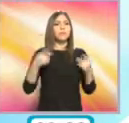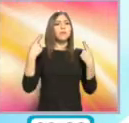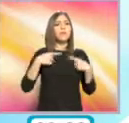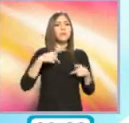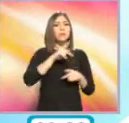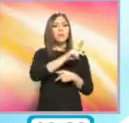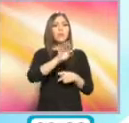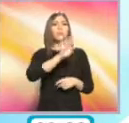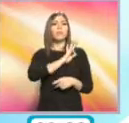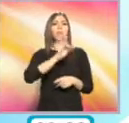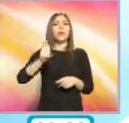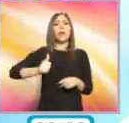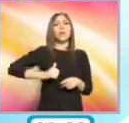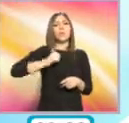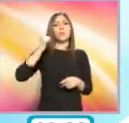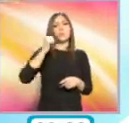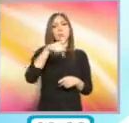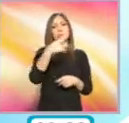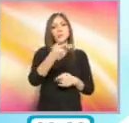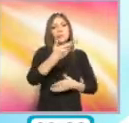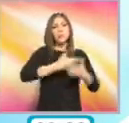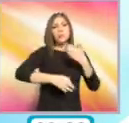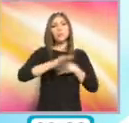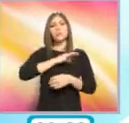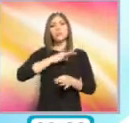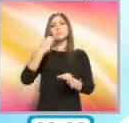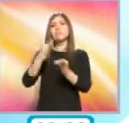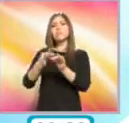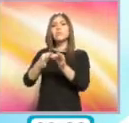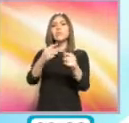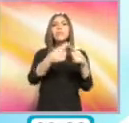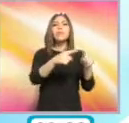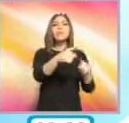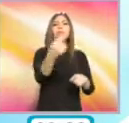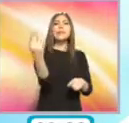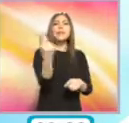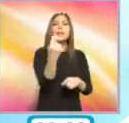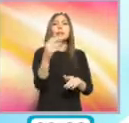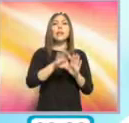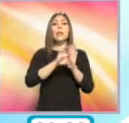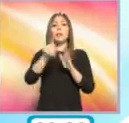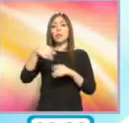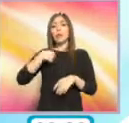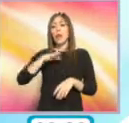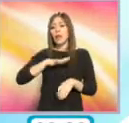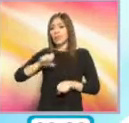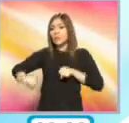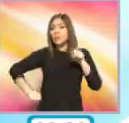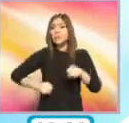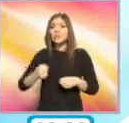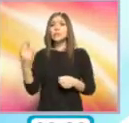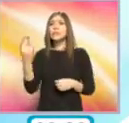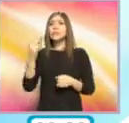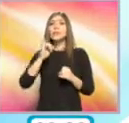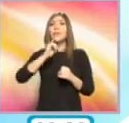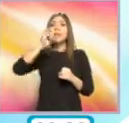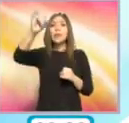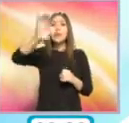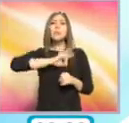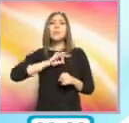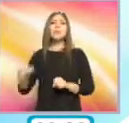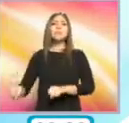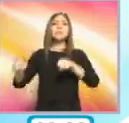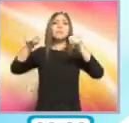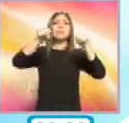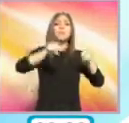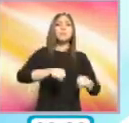aprovechar este servicio y también cumplir con todos sus pues las necesidades, ¿no? Si yo voy en bici, puedo ya llevarla también ahí y cruzar la ciudad entera,